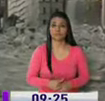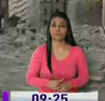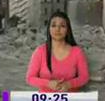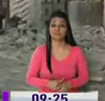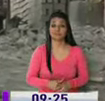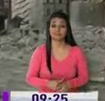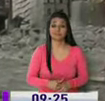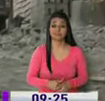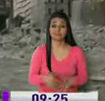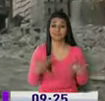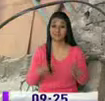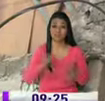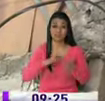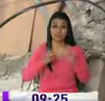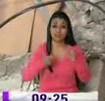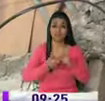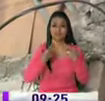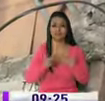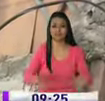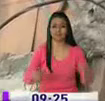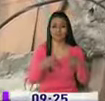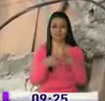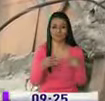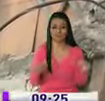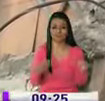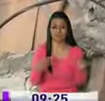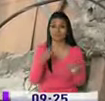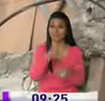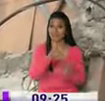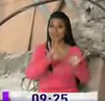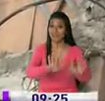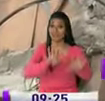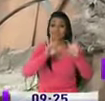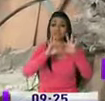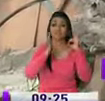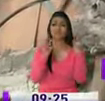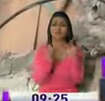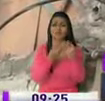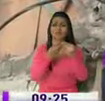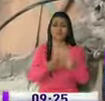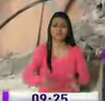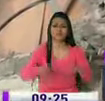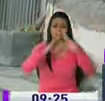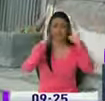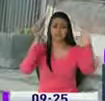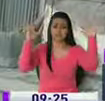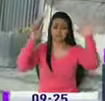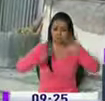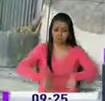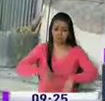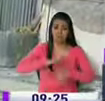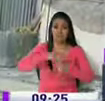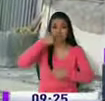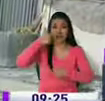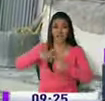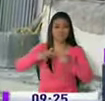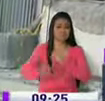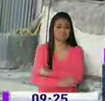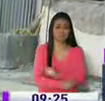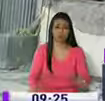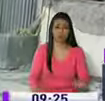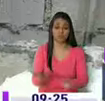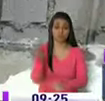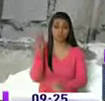tormenta viene la calma, y de esa manera es como la familia Moreno, que lo perdió todo tras la explosión de un tanque de gas